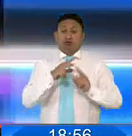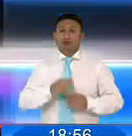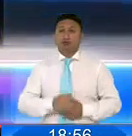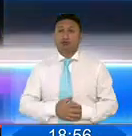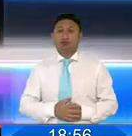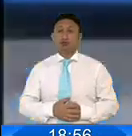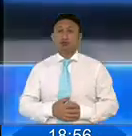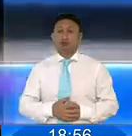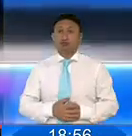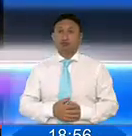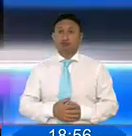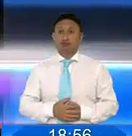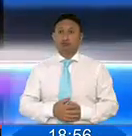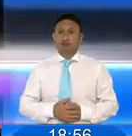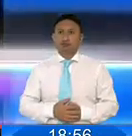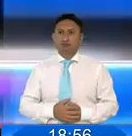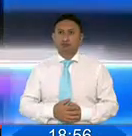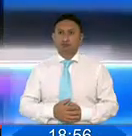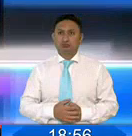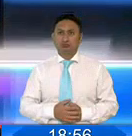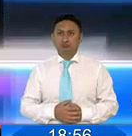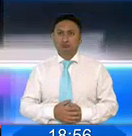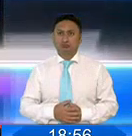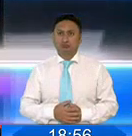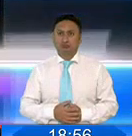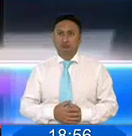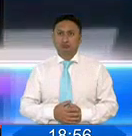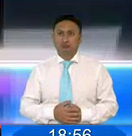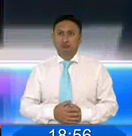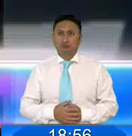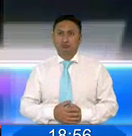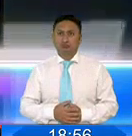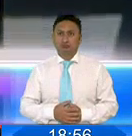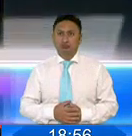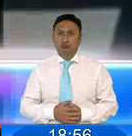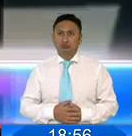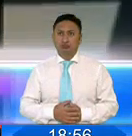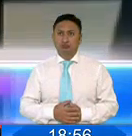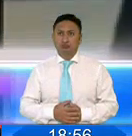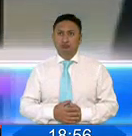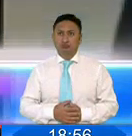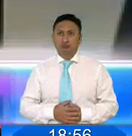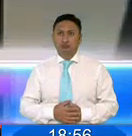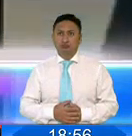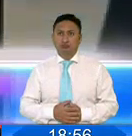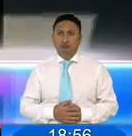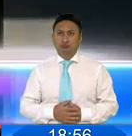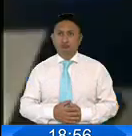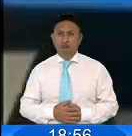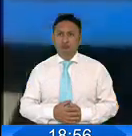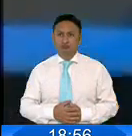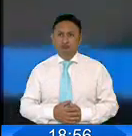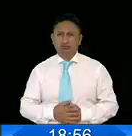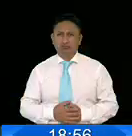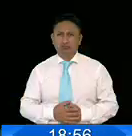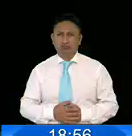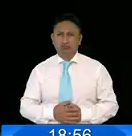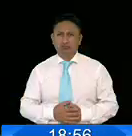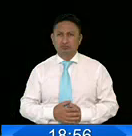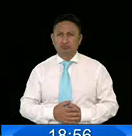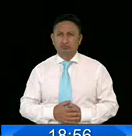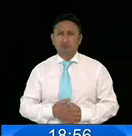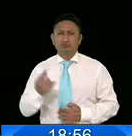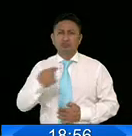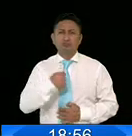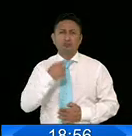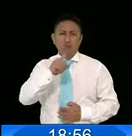señores magistrados, he recibido y ni siquiera permitido un soborno. Tuve que montar.